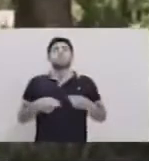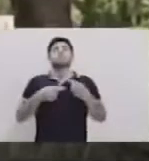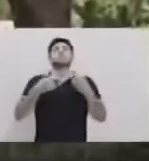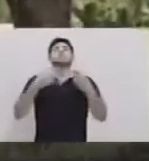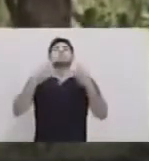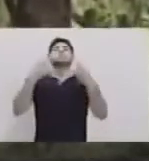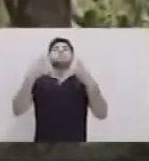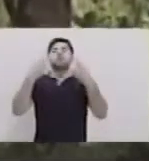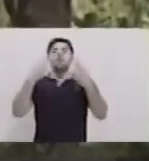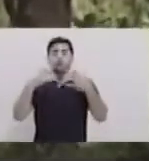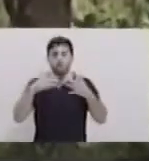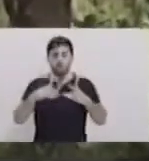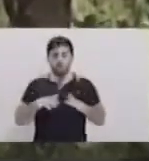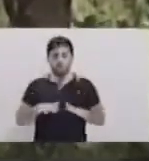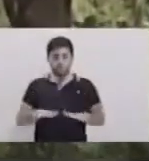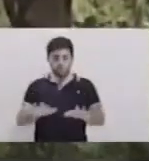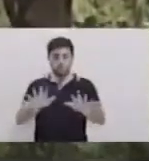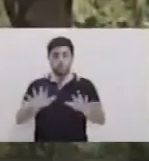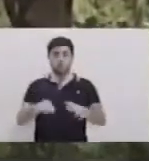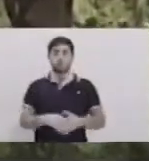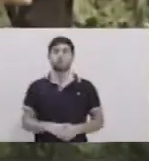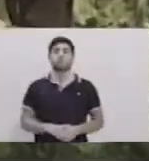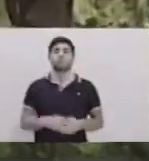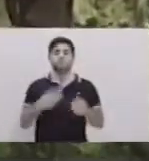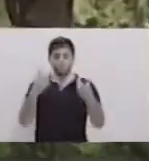Respiro profundo.